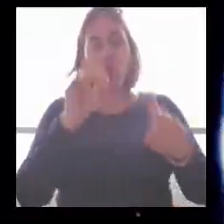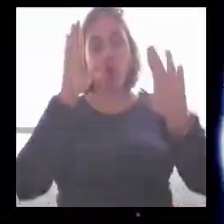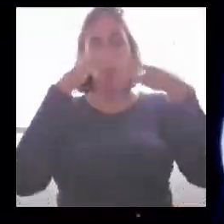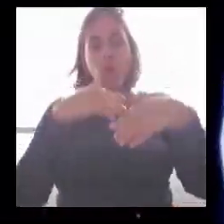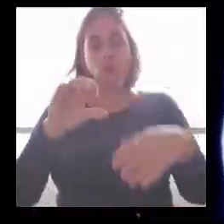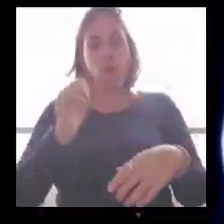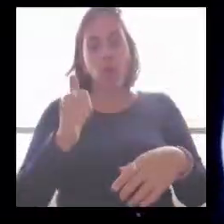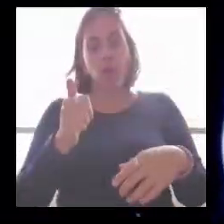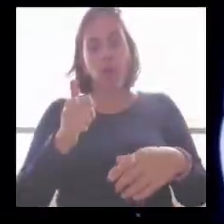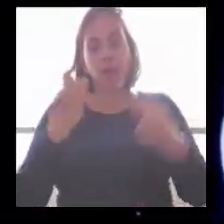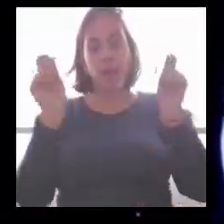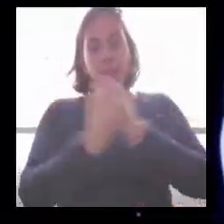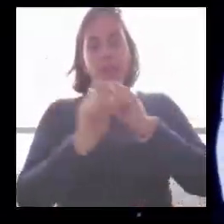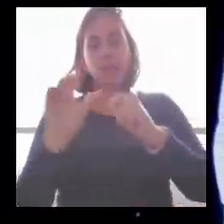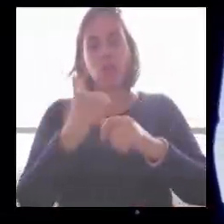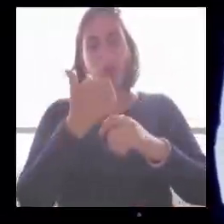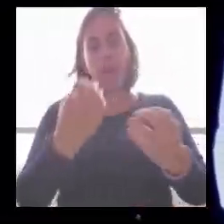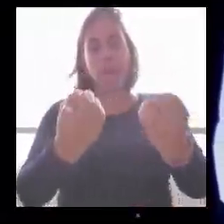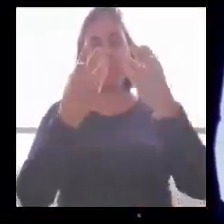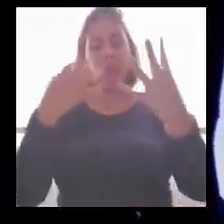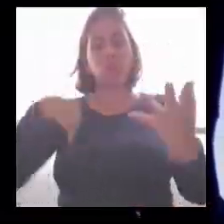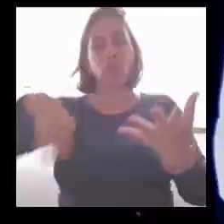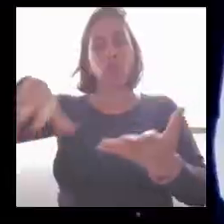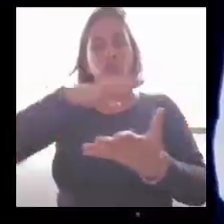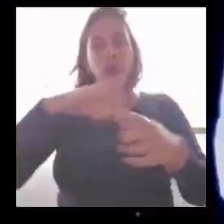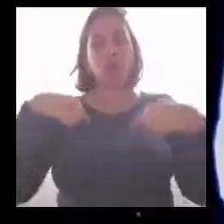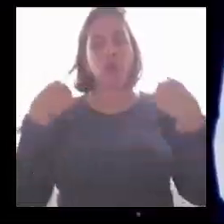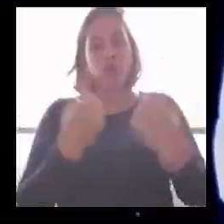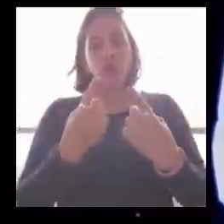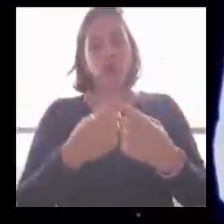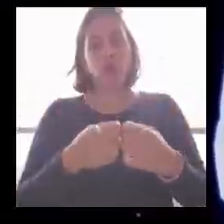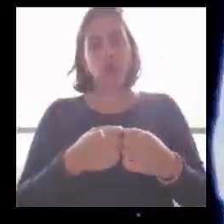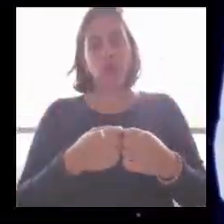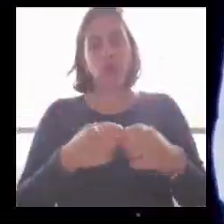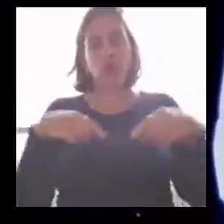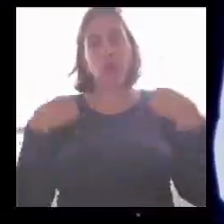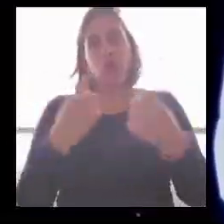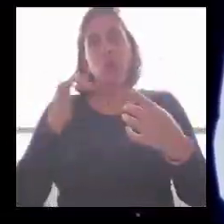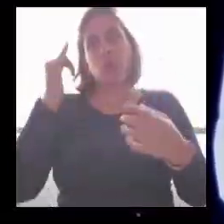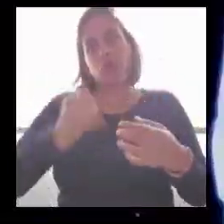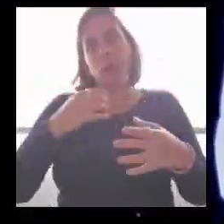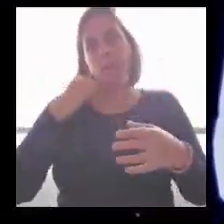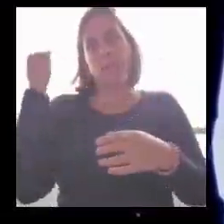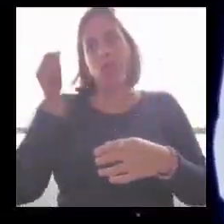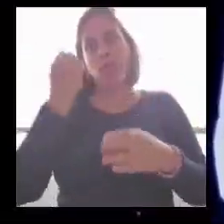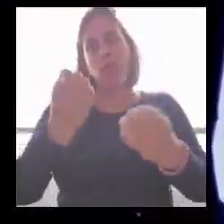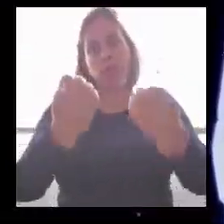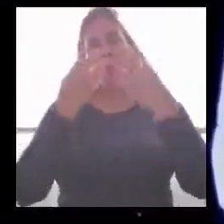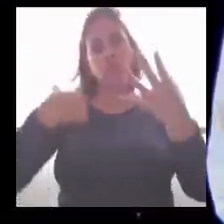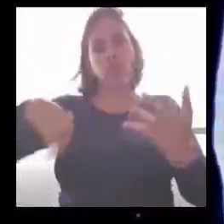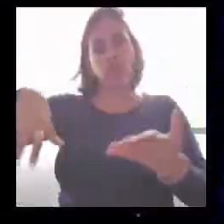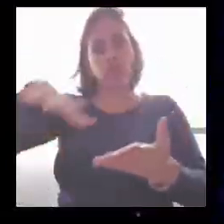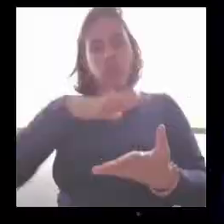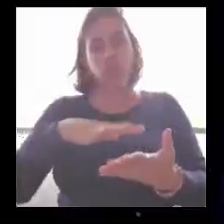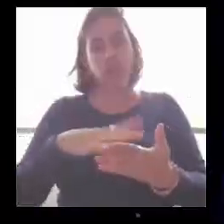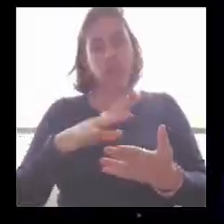no tenemos un pacto social. Y nosotros acá somos actores fundamentales de ese pacto social, pero creo que